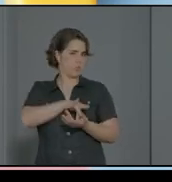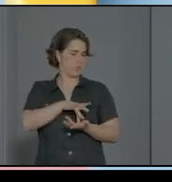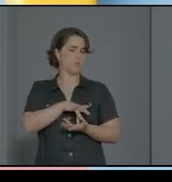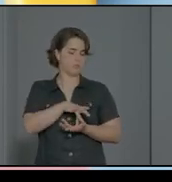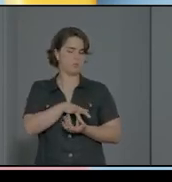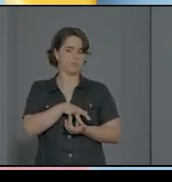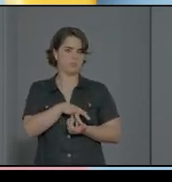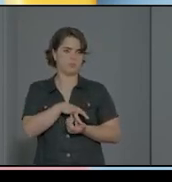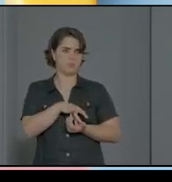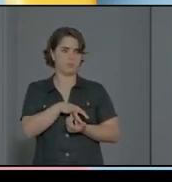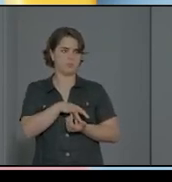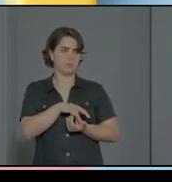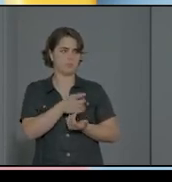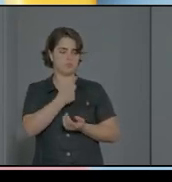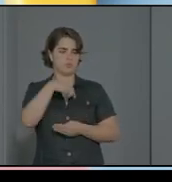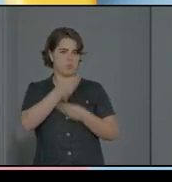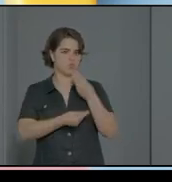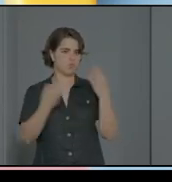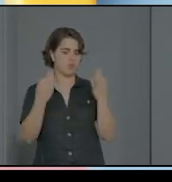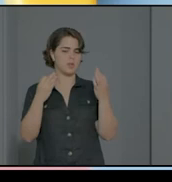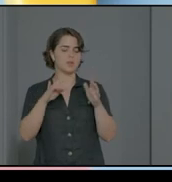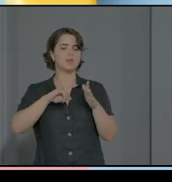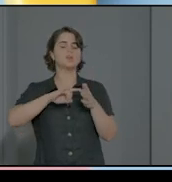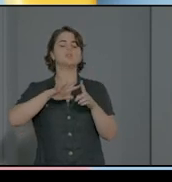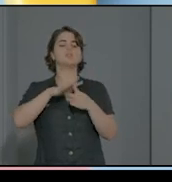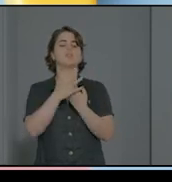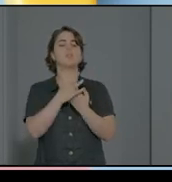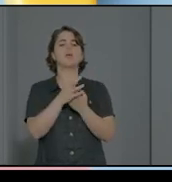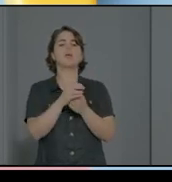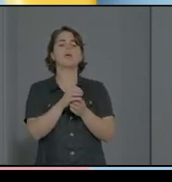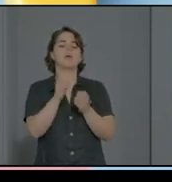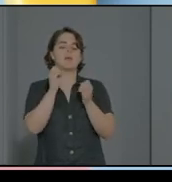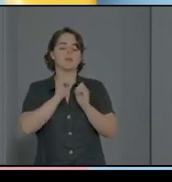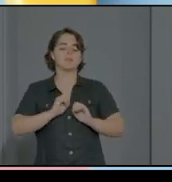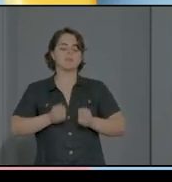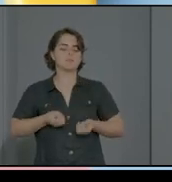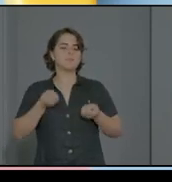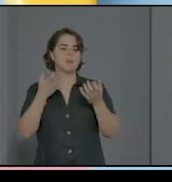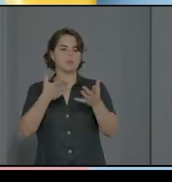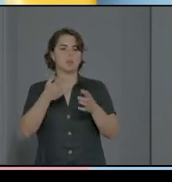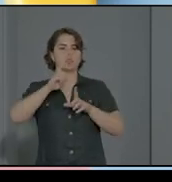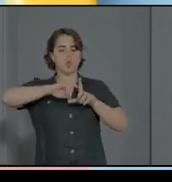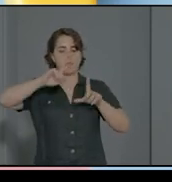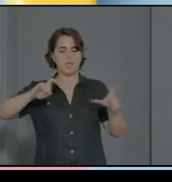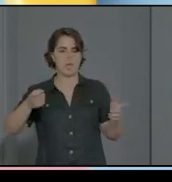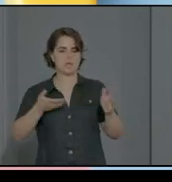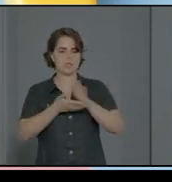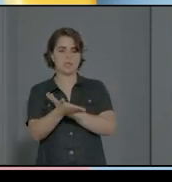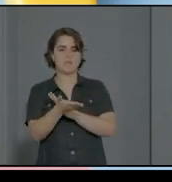y utilizando un sistema de espectroscopía que nos permite estudiar la actividad